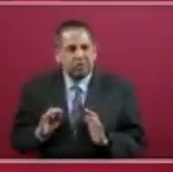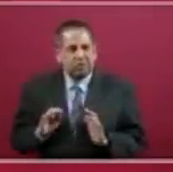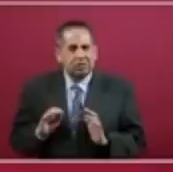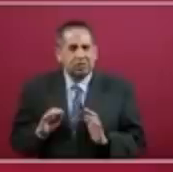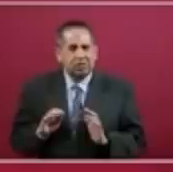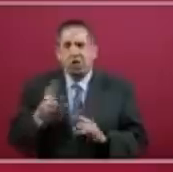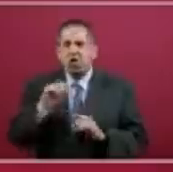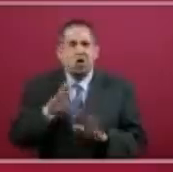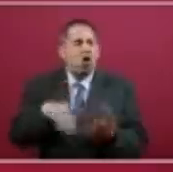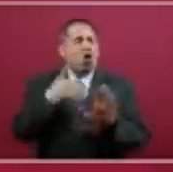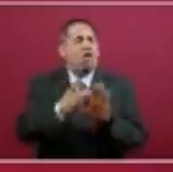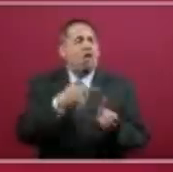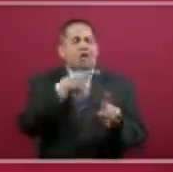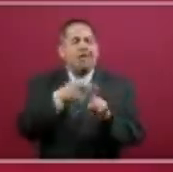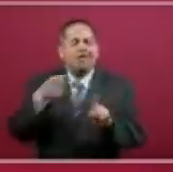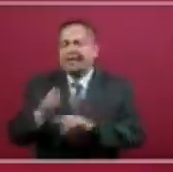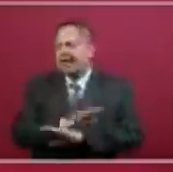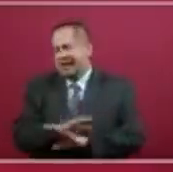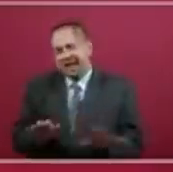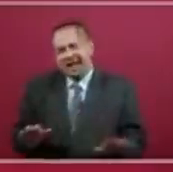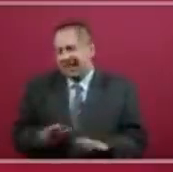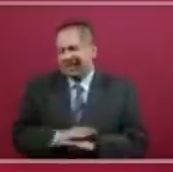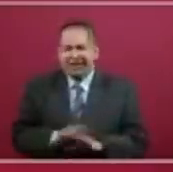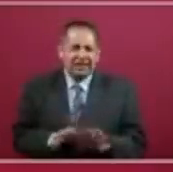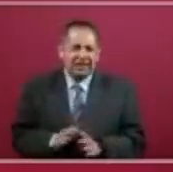no ofender a nadie, ¿sí?